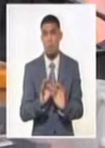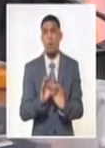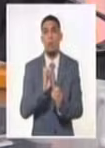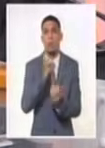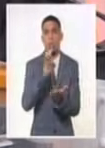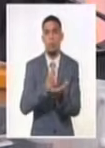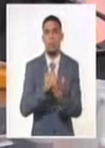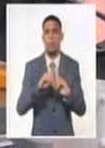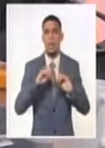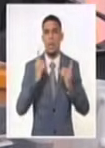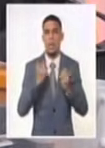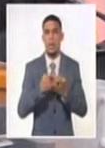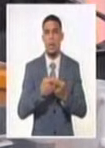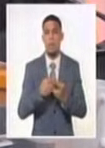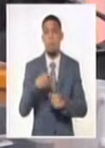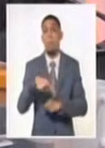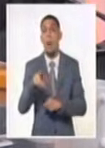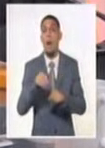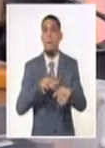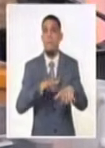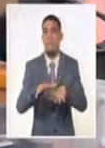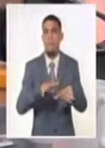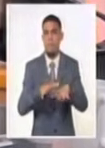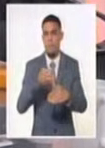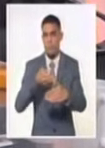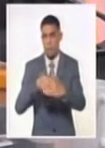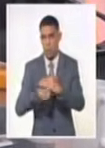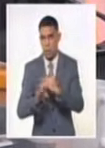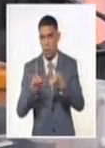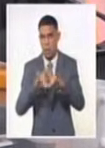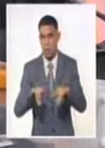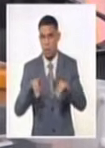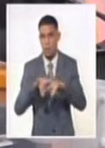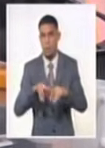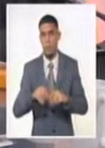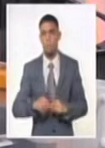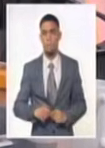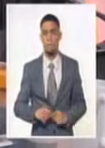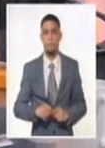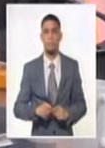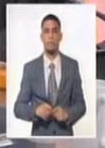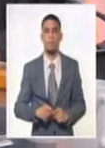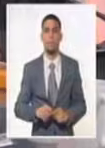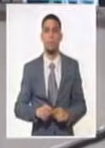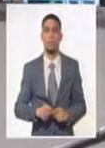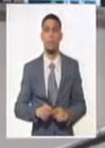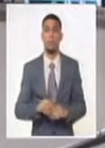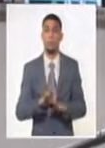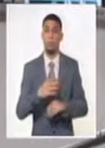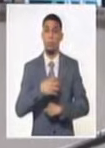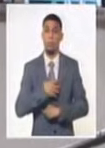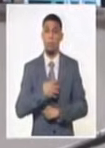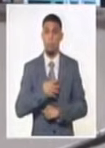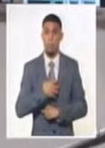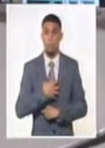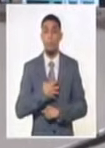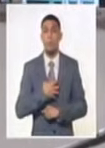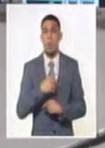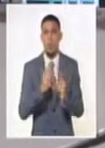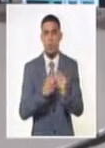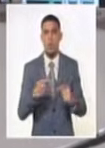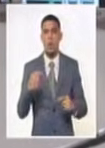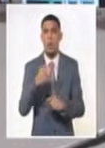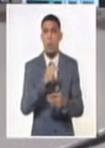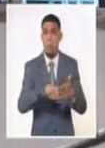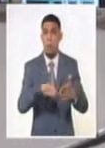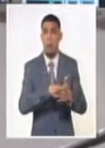también, la preparación para entrar a la universidad. Bueno, efectivamente, tenemos ya me adelanto entonces, tenemos una prioridad para todos